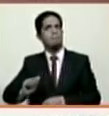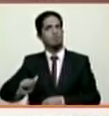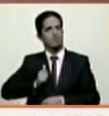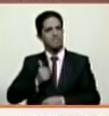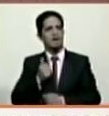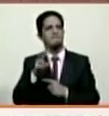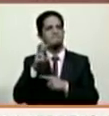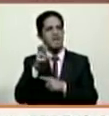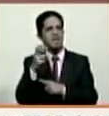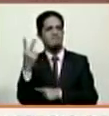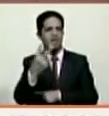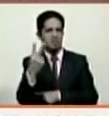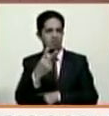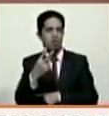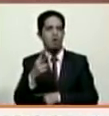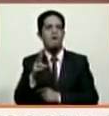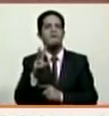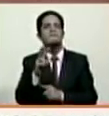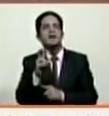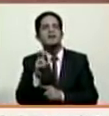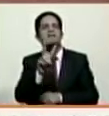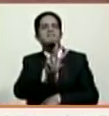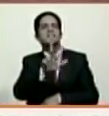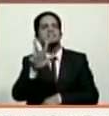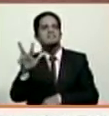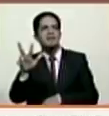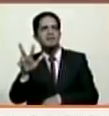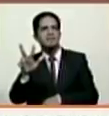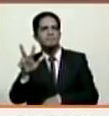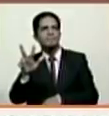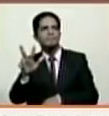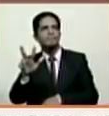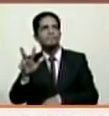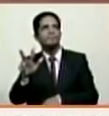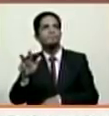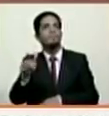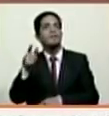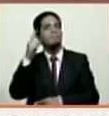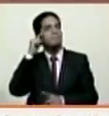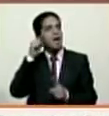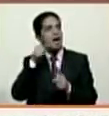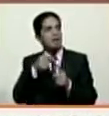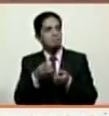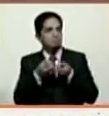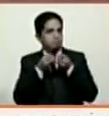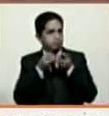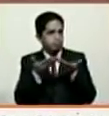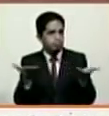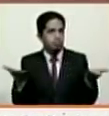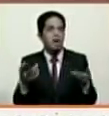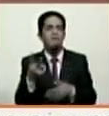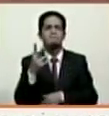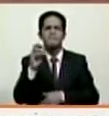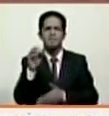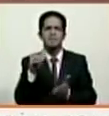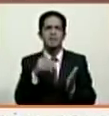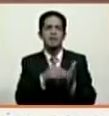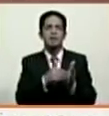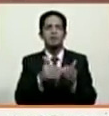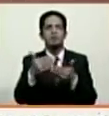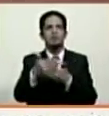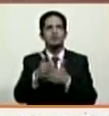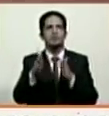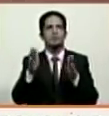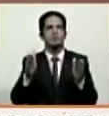viernes 22 y viernes 23, para llevar a las hermanas y hermanos de Cúcuta más de 20.000 cajas CLAP